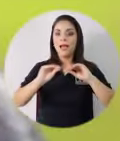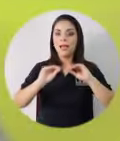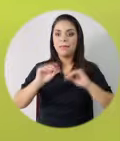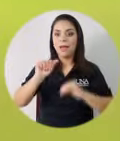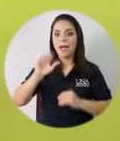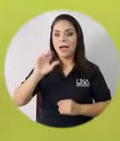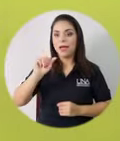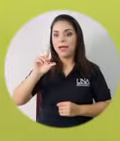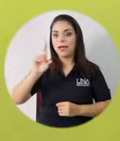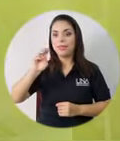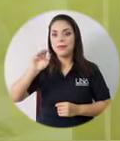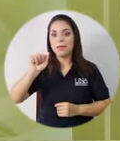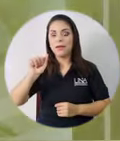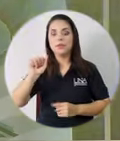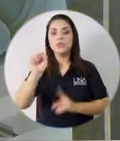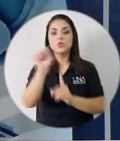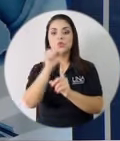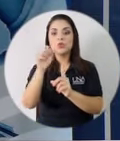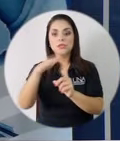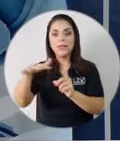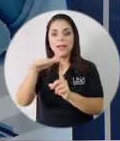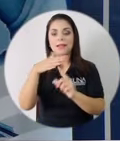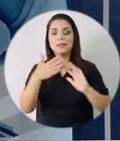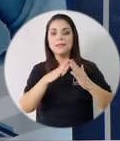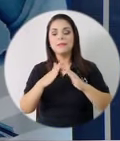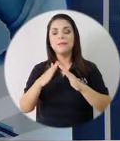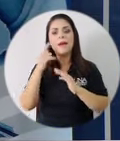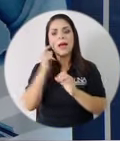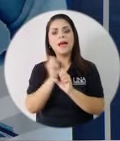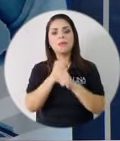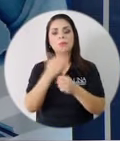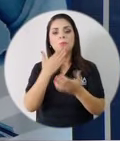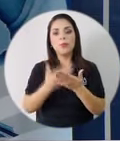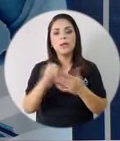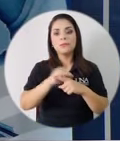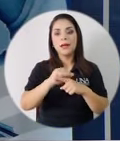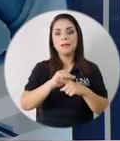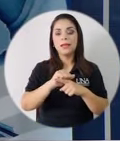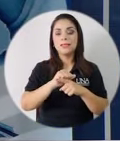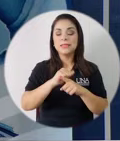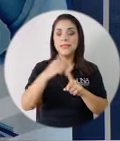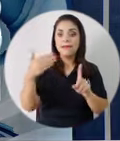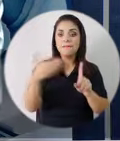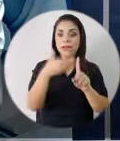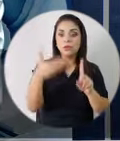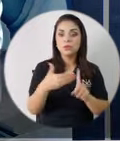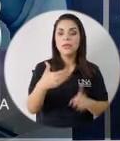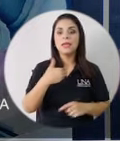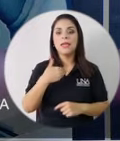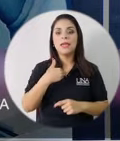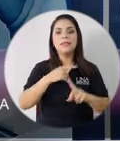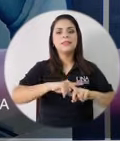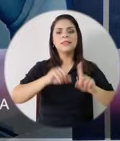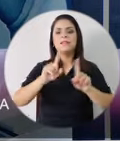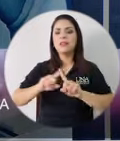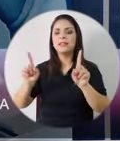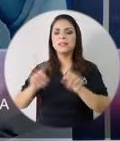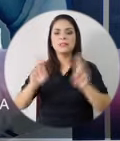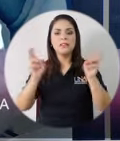la academia y la sociedad civil precisamente para revisar estas buenas prácticas y los efectos que tienen